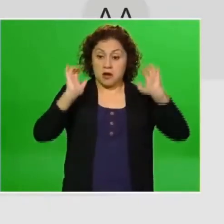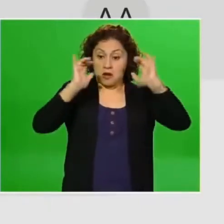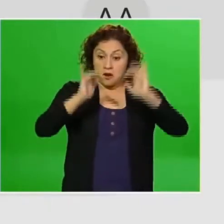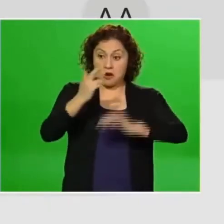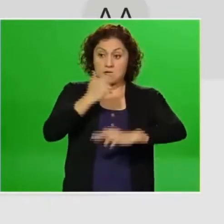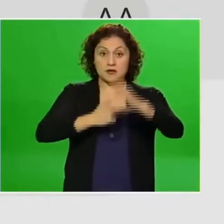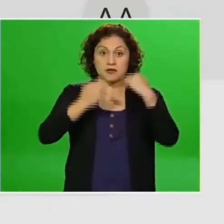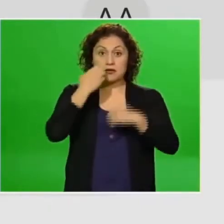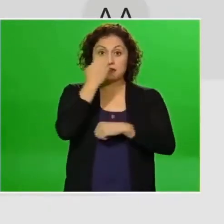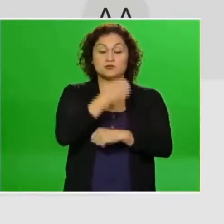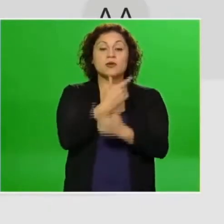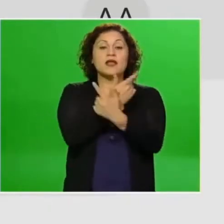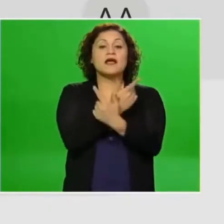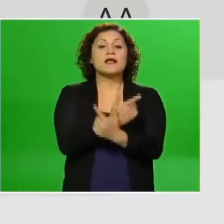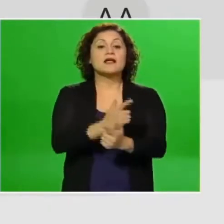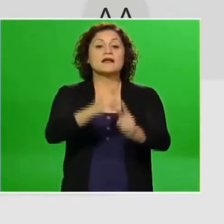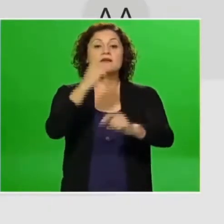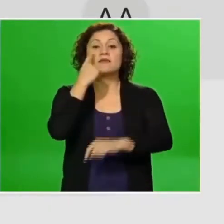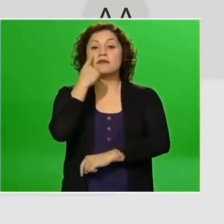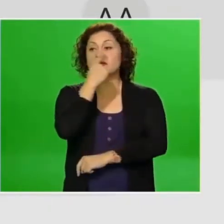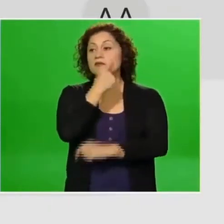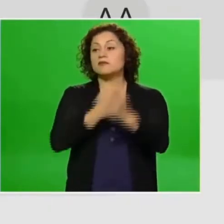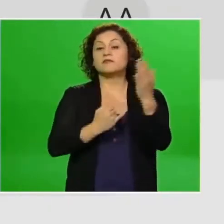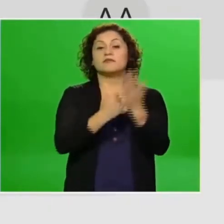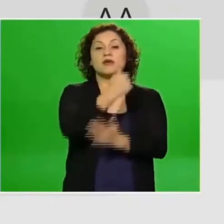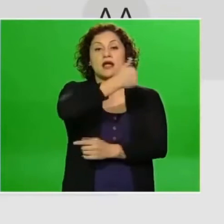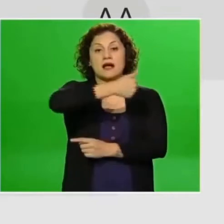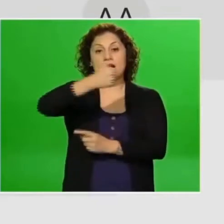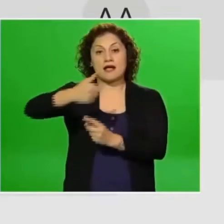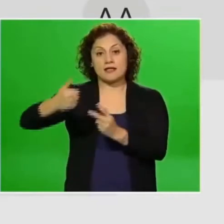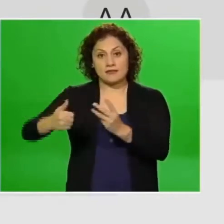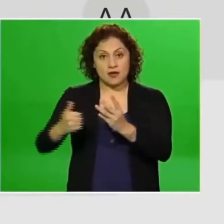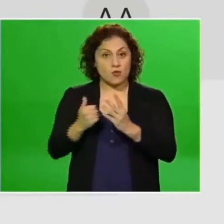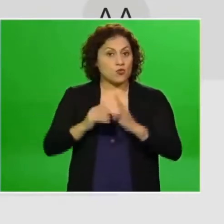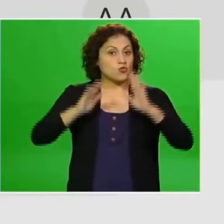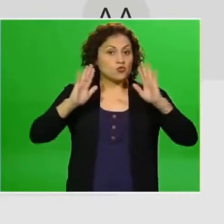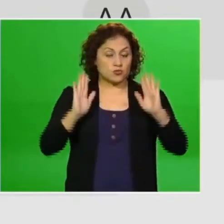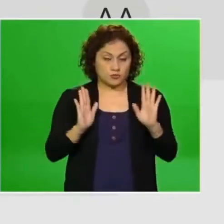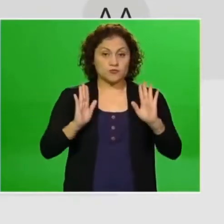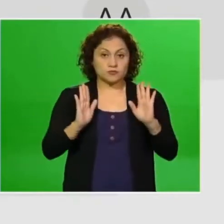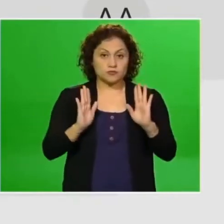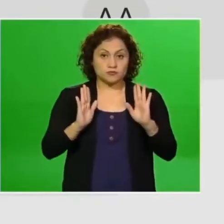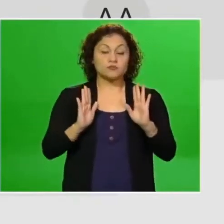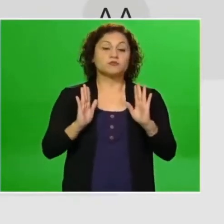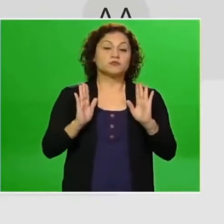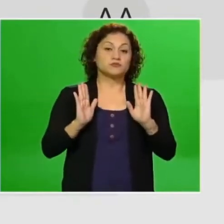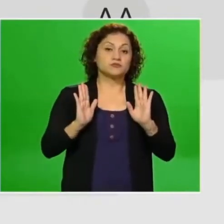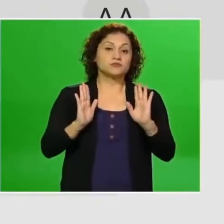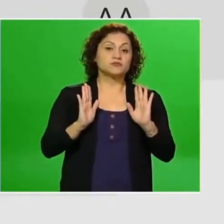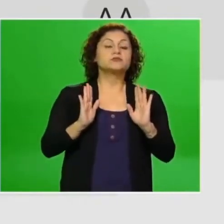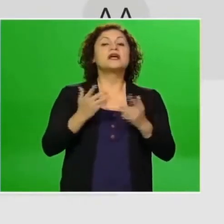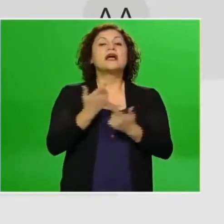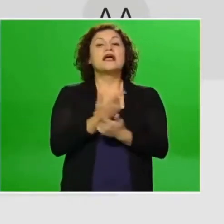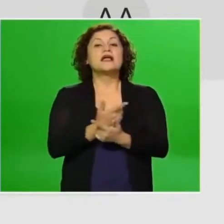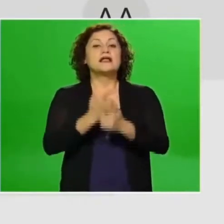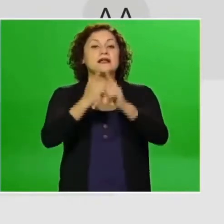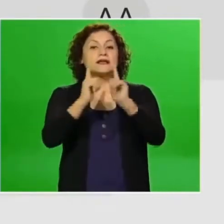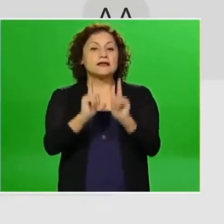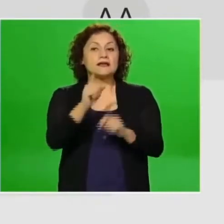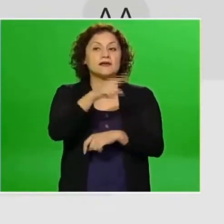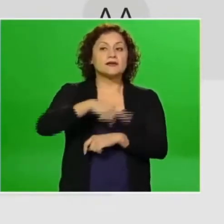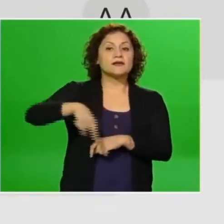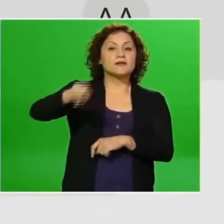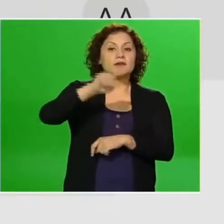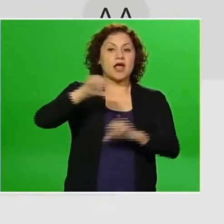está haciendo en coordinación con todos estos grupos que acabo de mencionar y el regreso viene a ser una